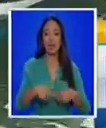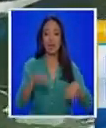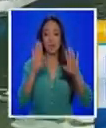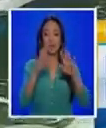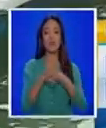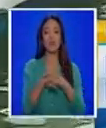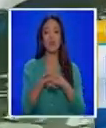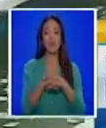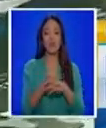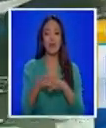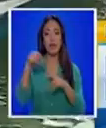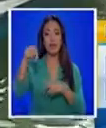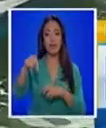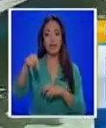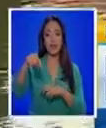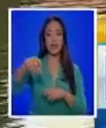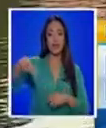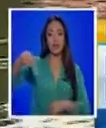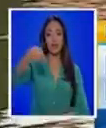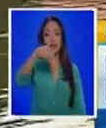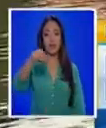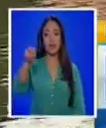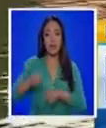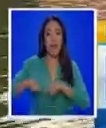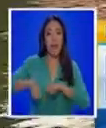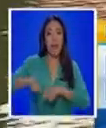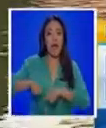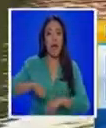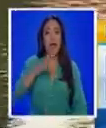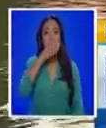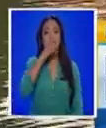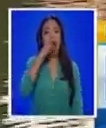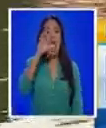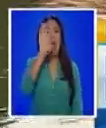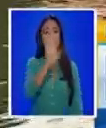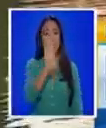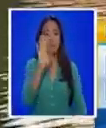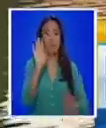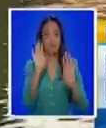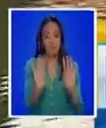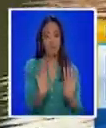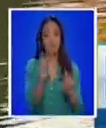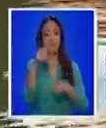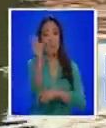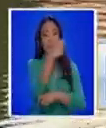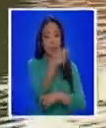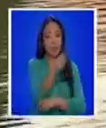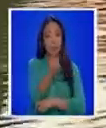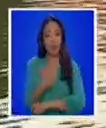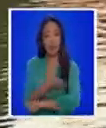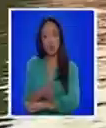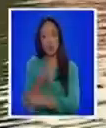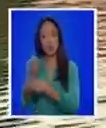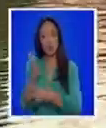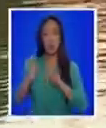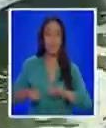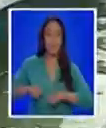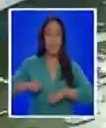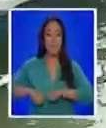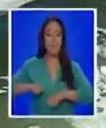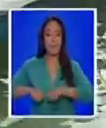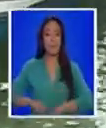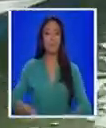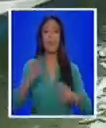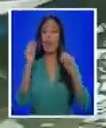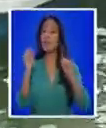iniciar entonces, atentos, la banda Junior Band, porque cuando gritemos, jueguen vecinos, también suena la música para alentar a los participantes.